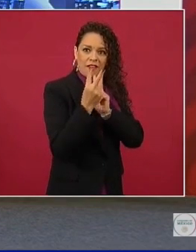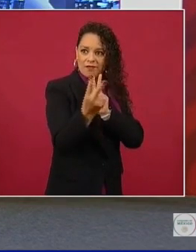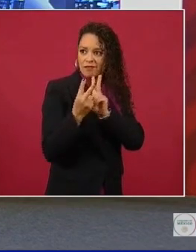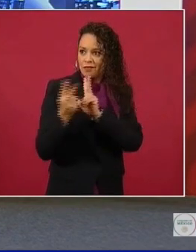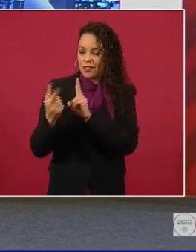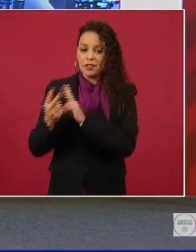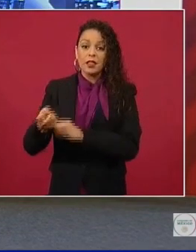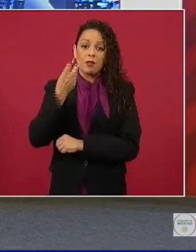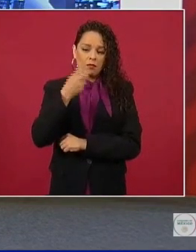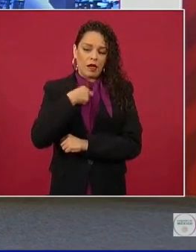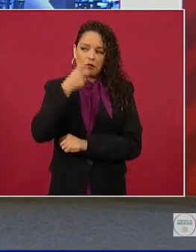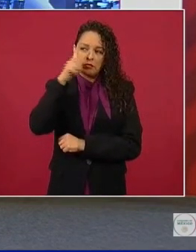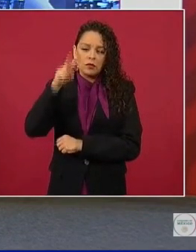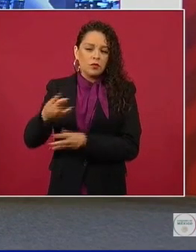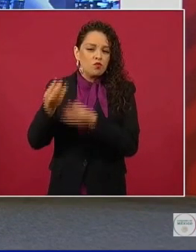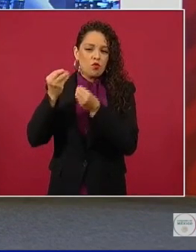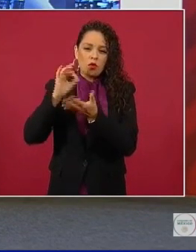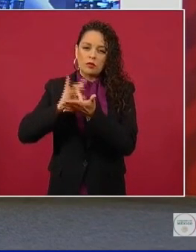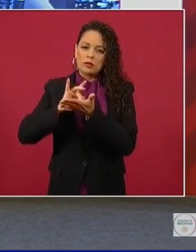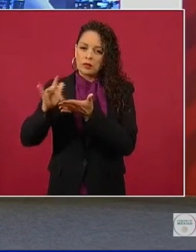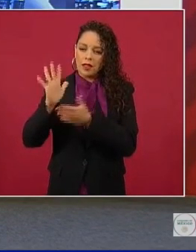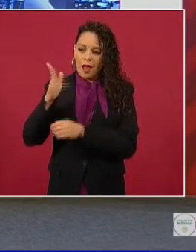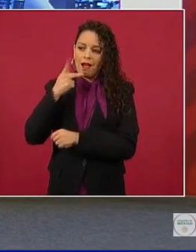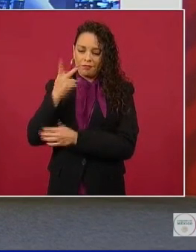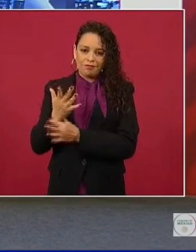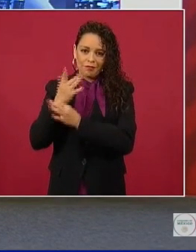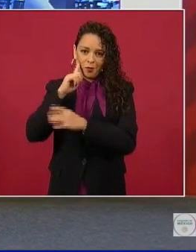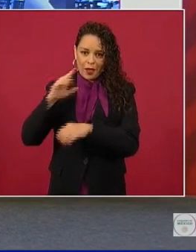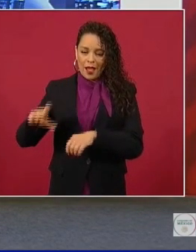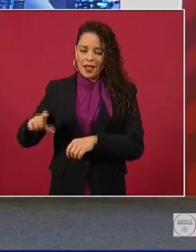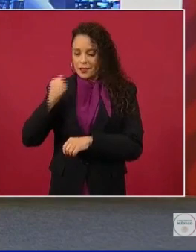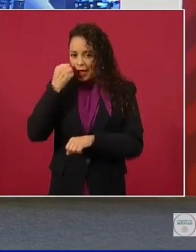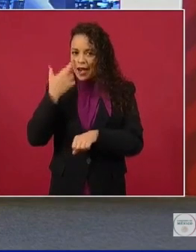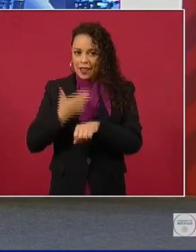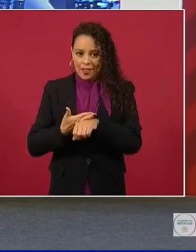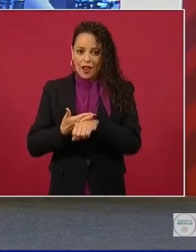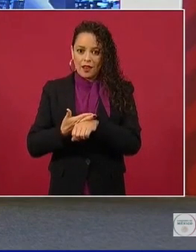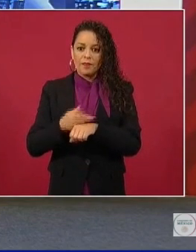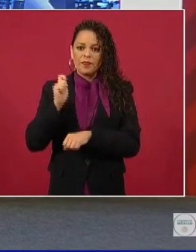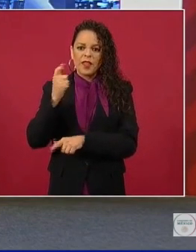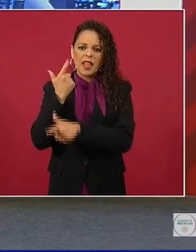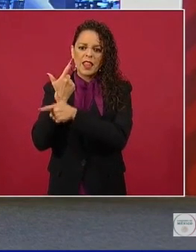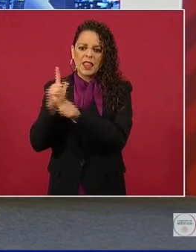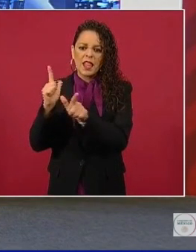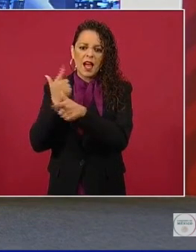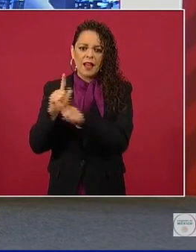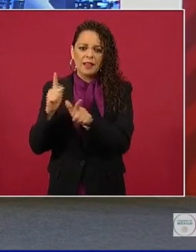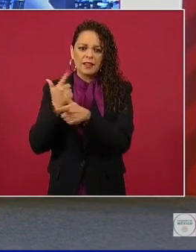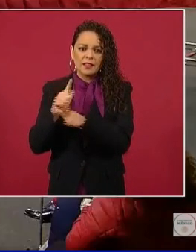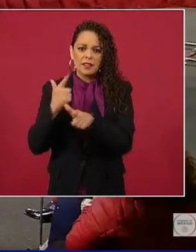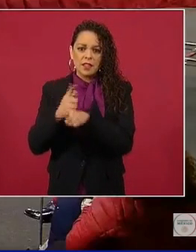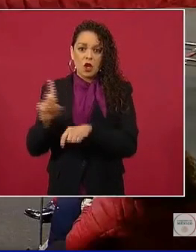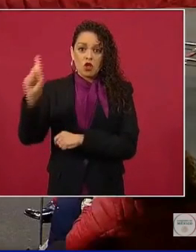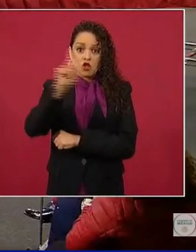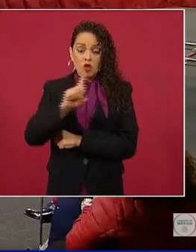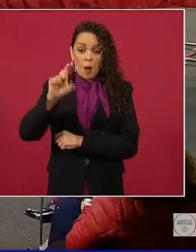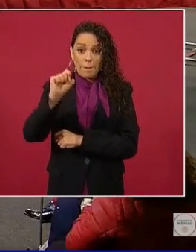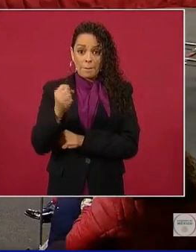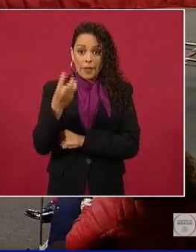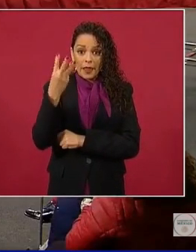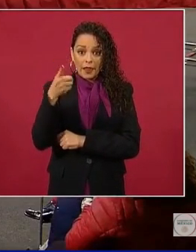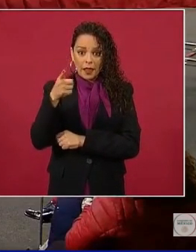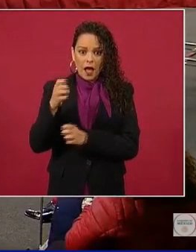agradecimiento a la ciudadanía como aquí lo dijo la secretaria un vehículo taxi que estuvo precisamente el día domingo 23